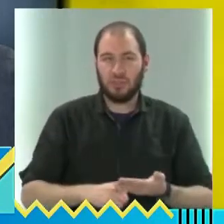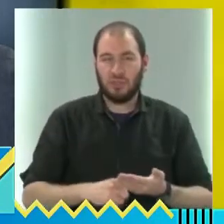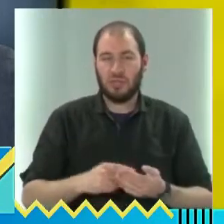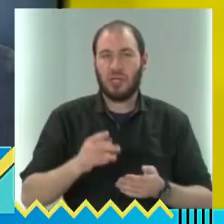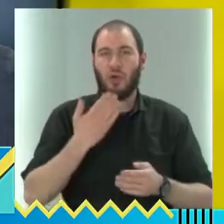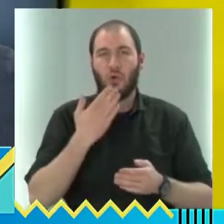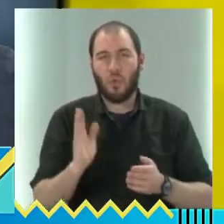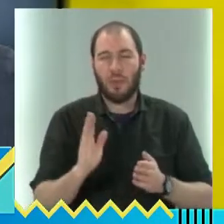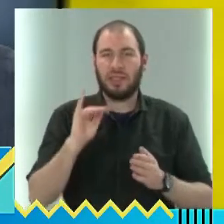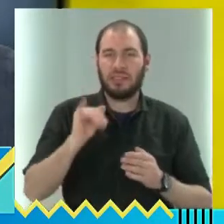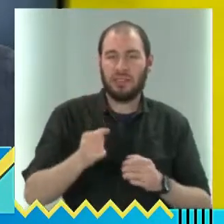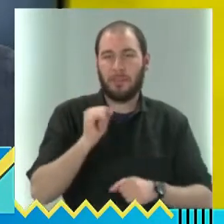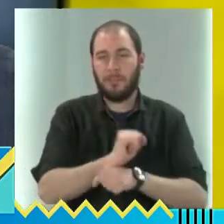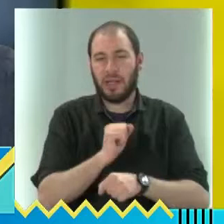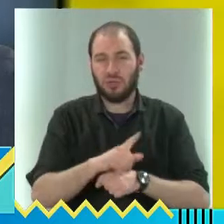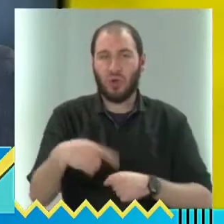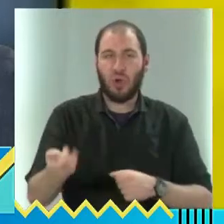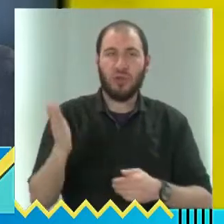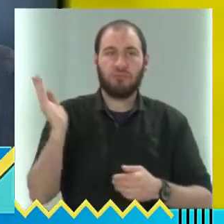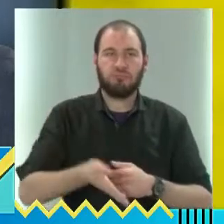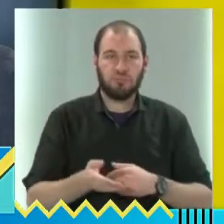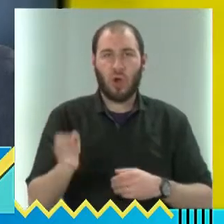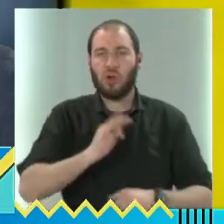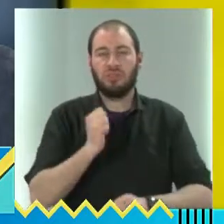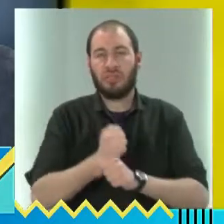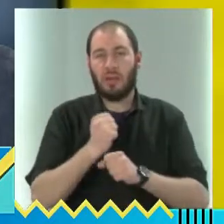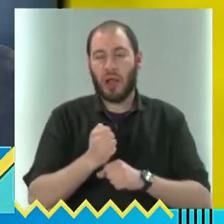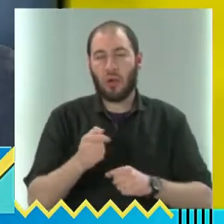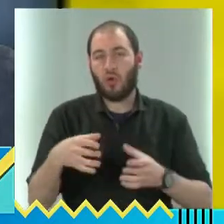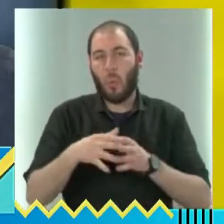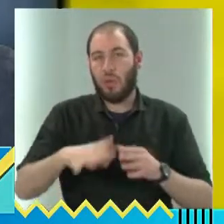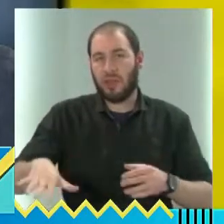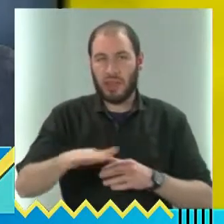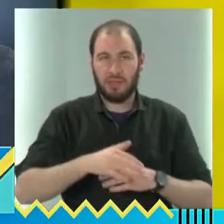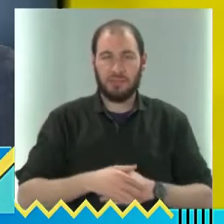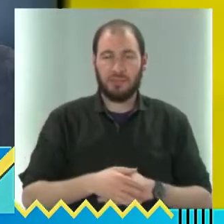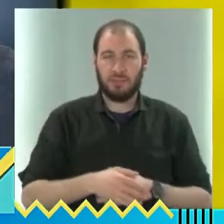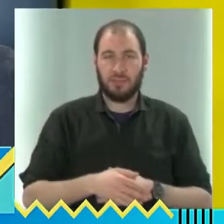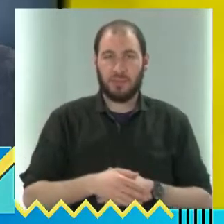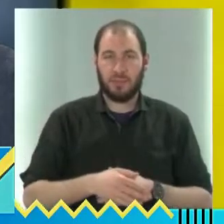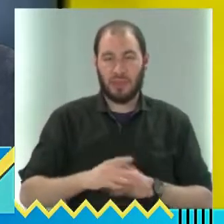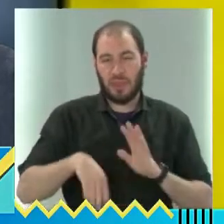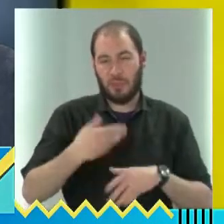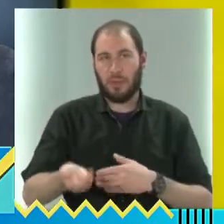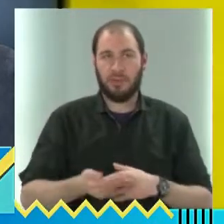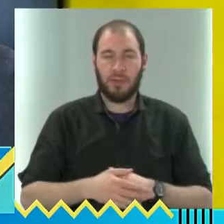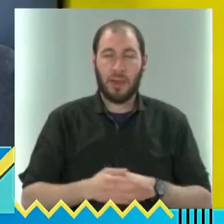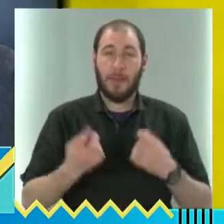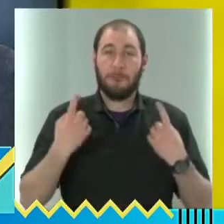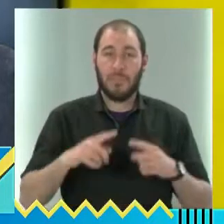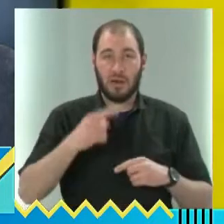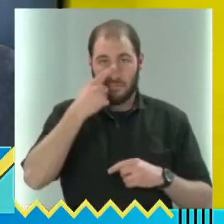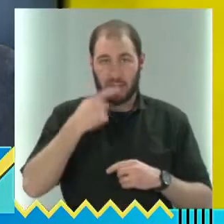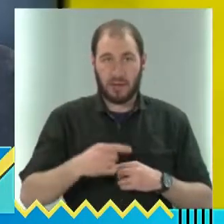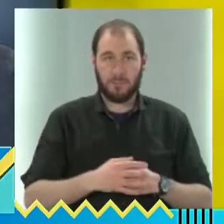quién cumple el arresto, quién cumple la pena o el trabajo comunitario, en definitiva, a posteriori, ¿no? Pero en